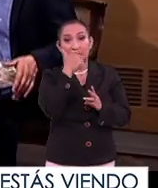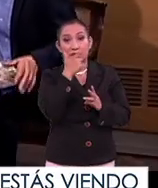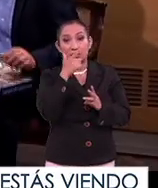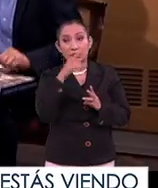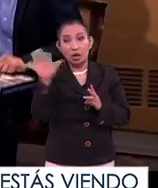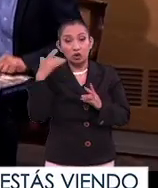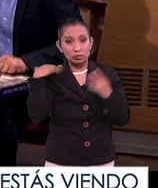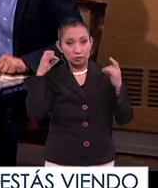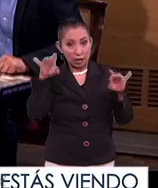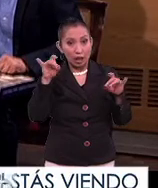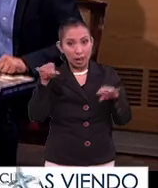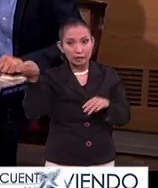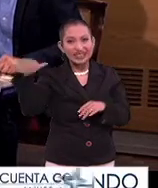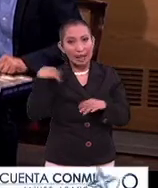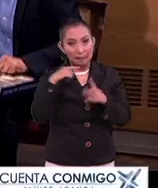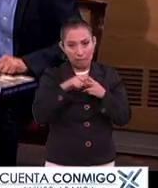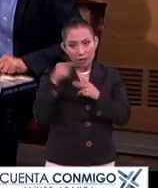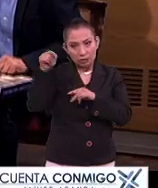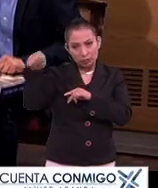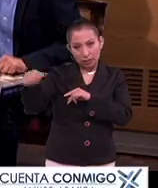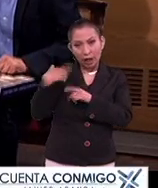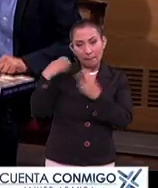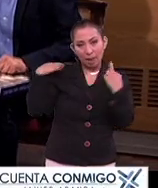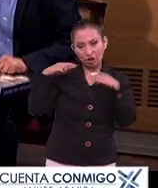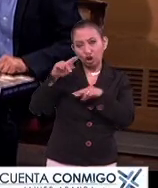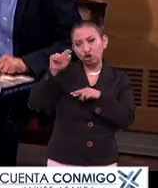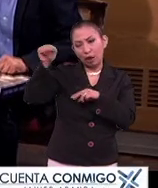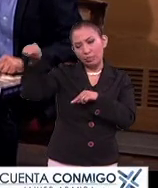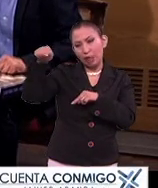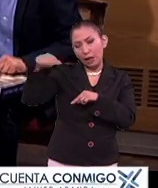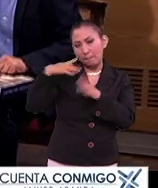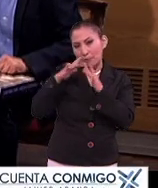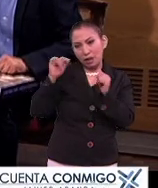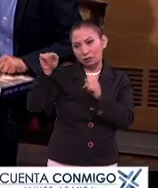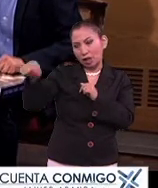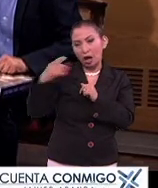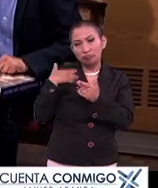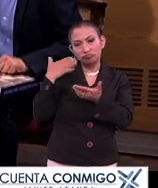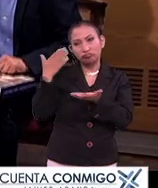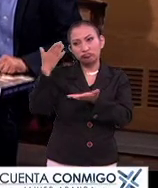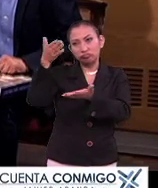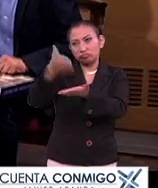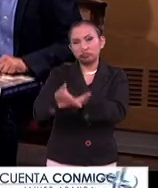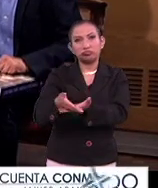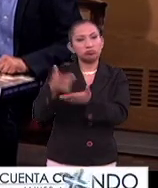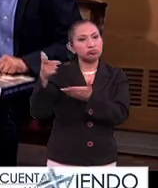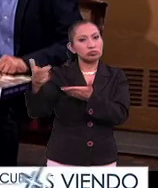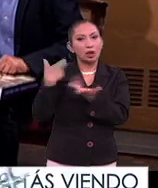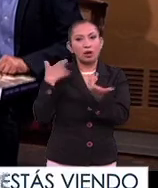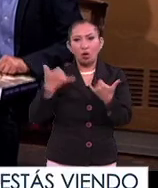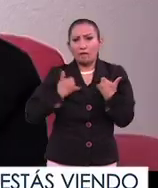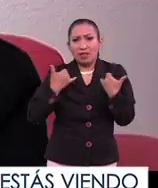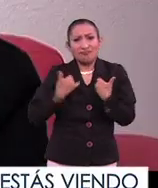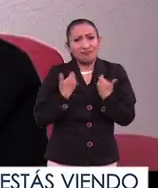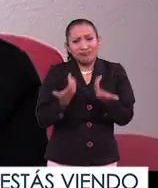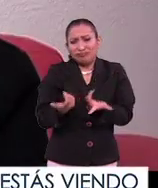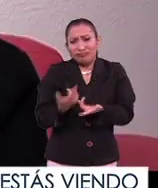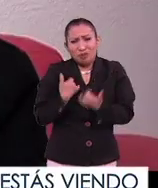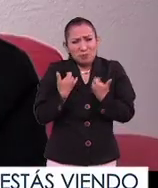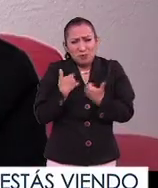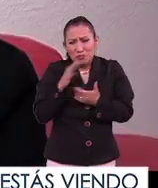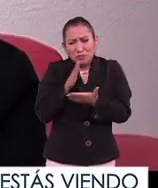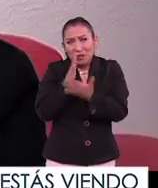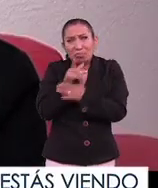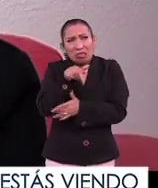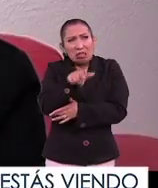París, Ángeles. ¿No? Sí, el inicio del maestro Toledo está en París, donde llega siendo un adolescente